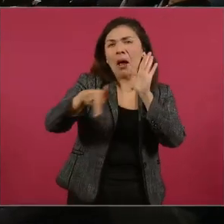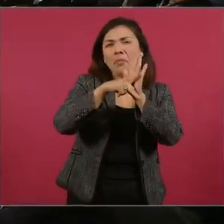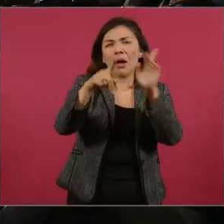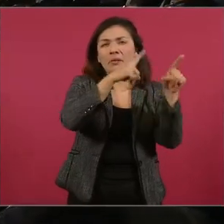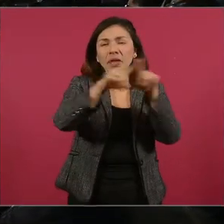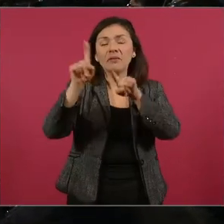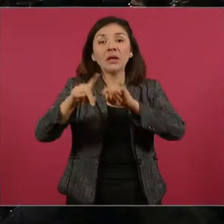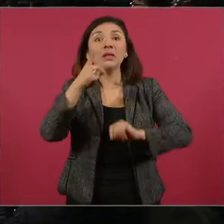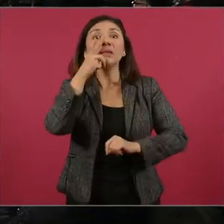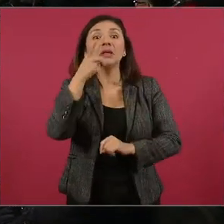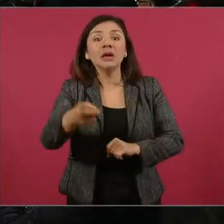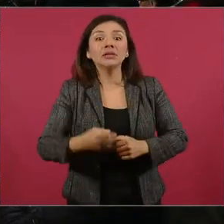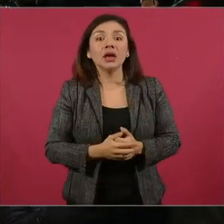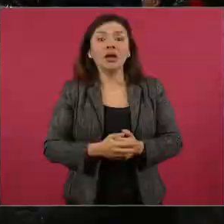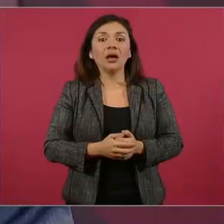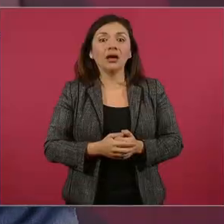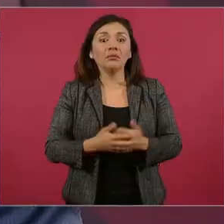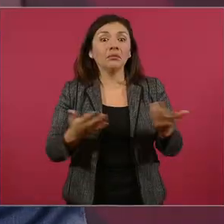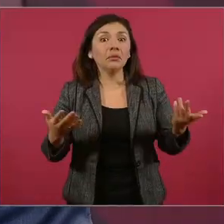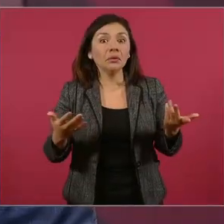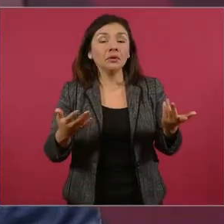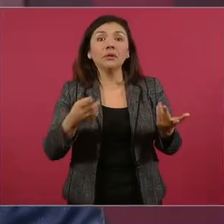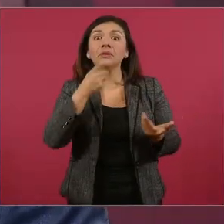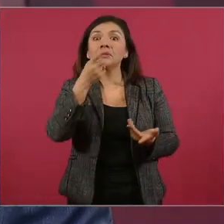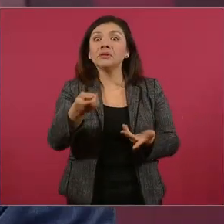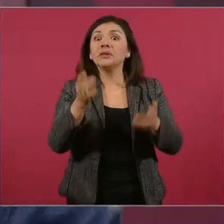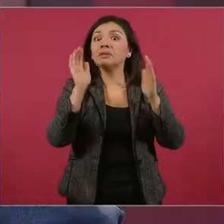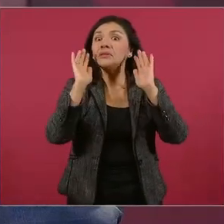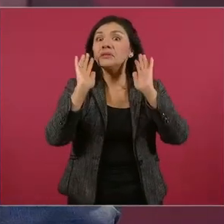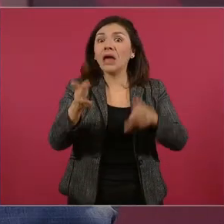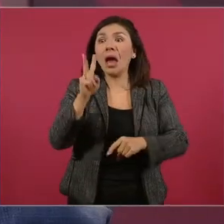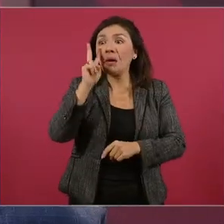Que venía, no que venía, que ya estaba